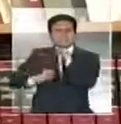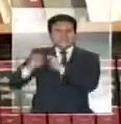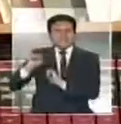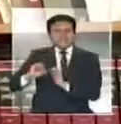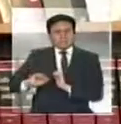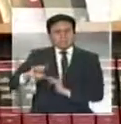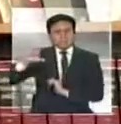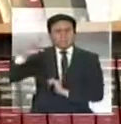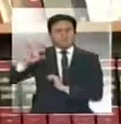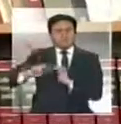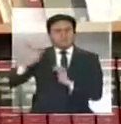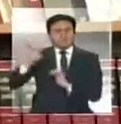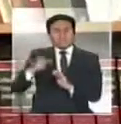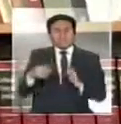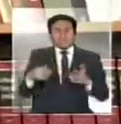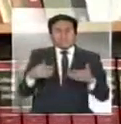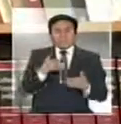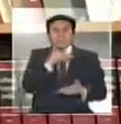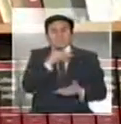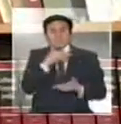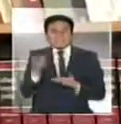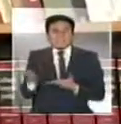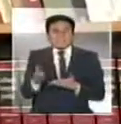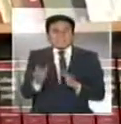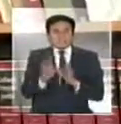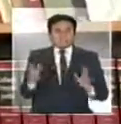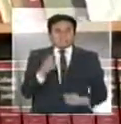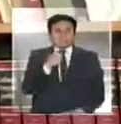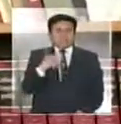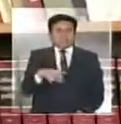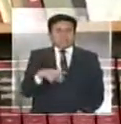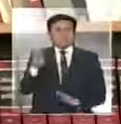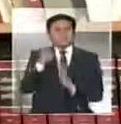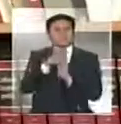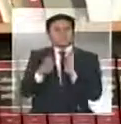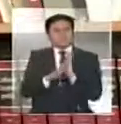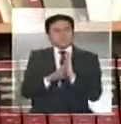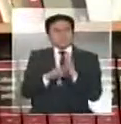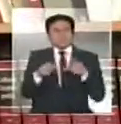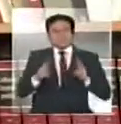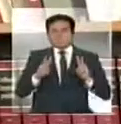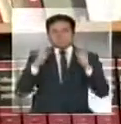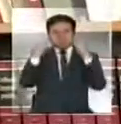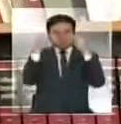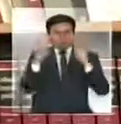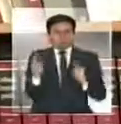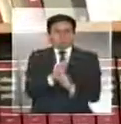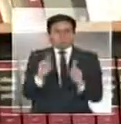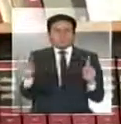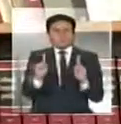altísimas y las garantías que están pidiendo son horrorosas. Esos proyectos no admiten